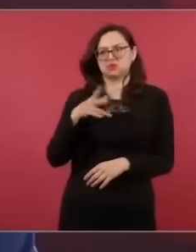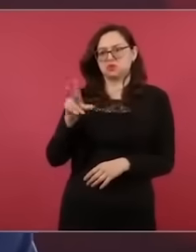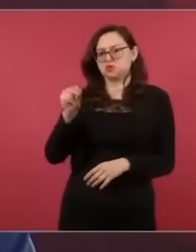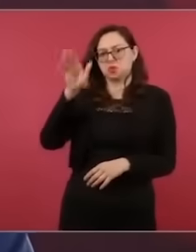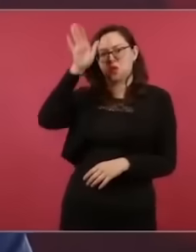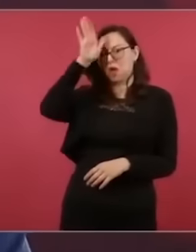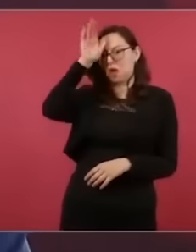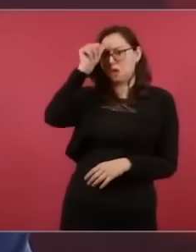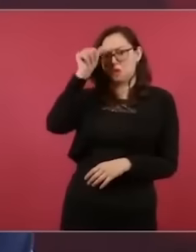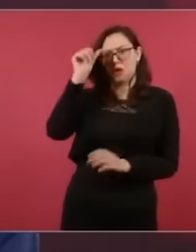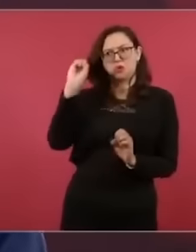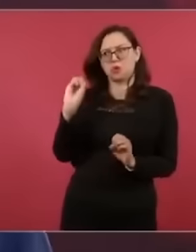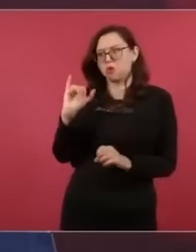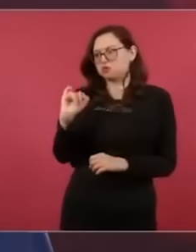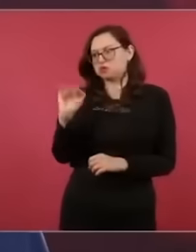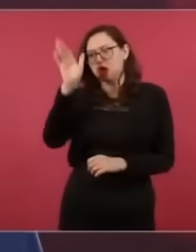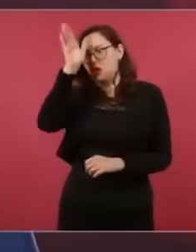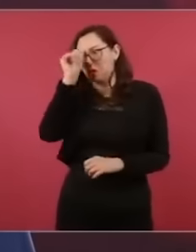toda la vida,